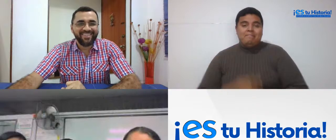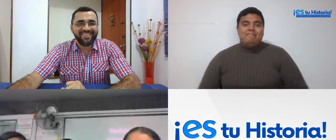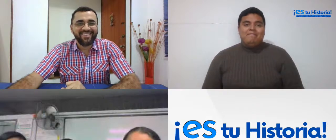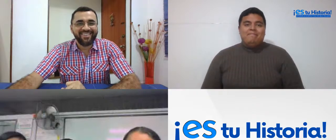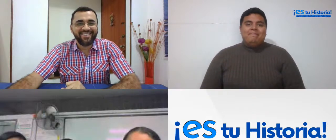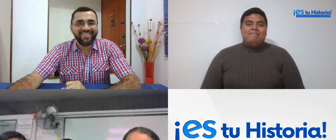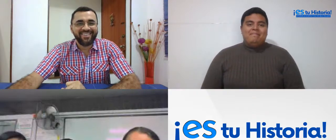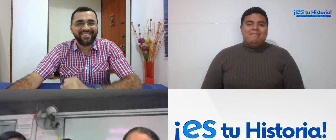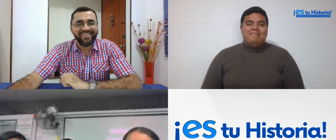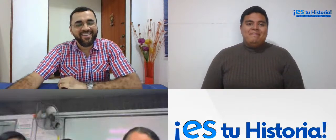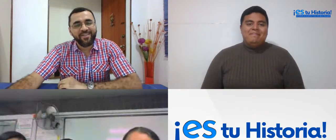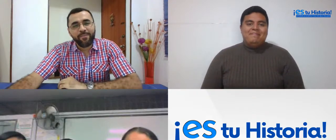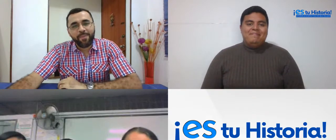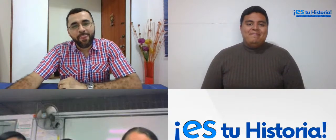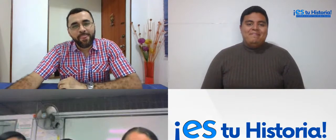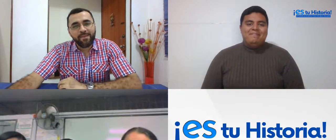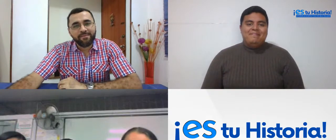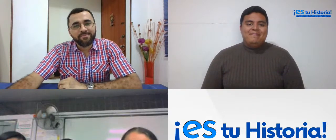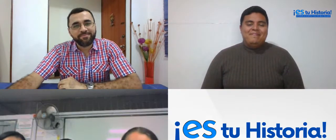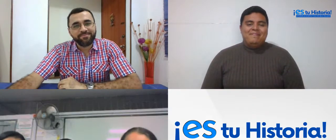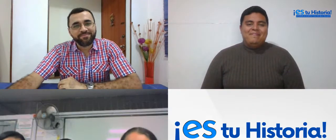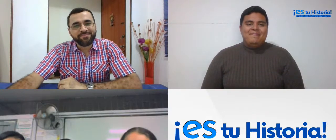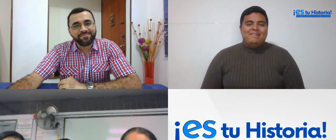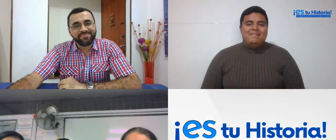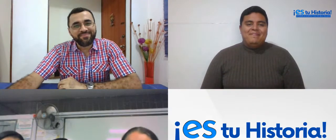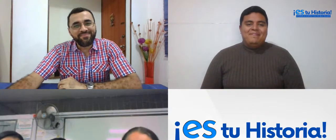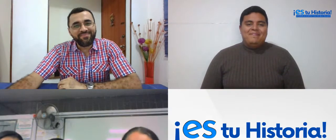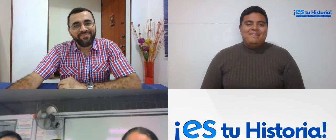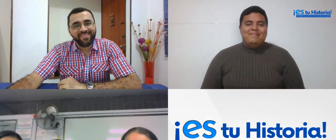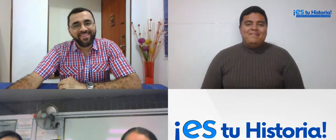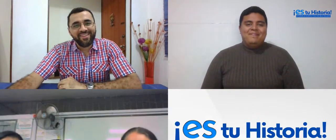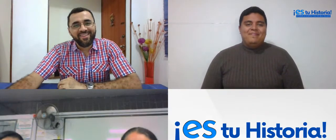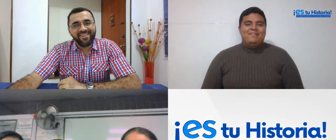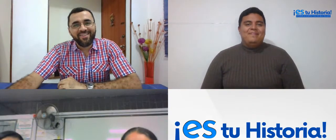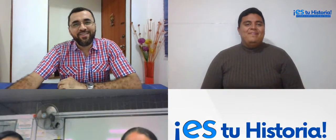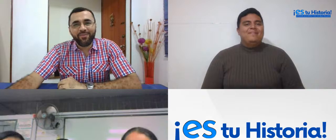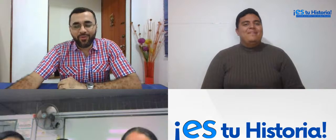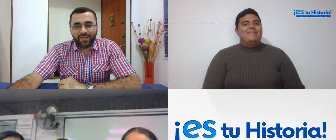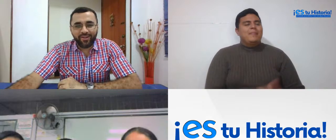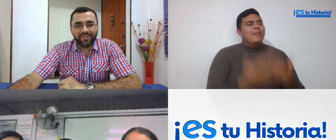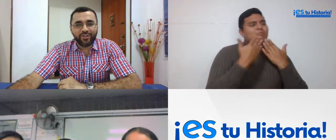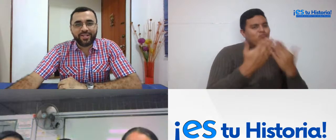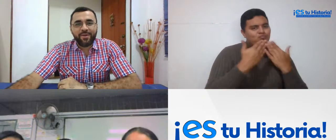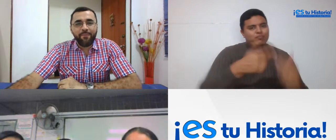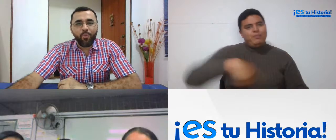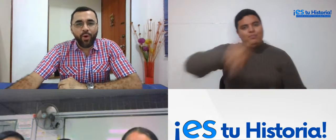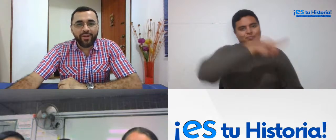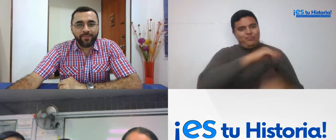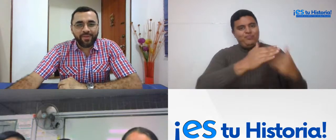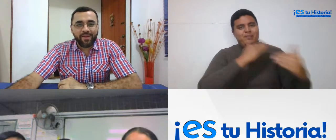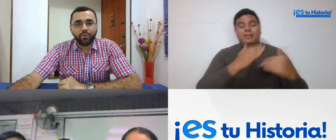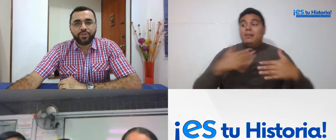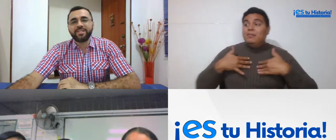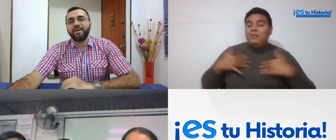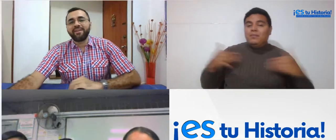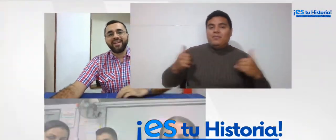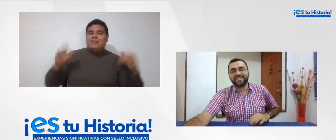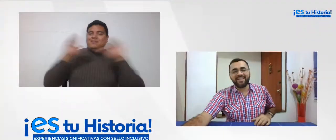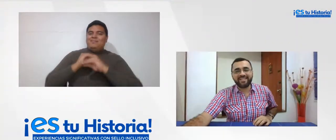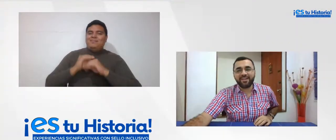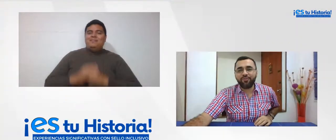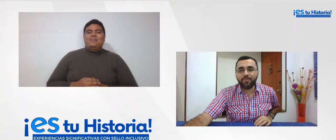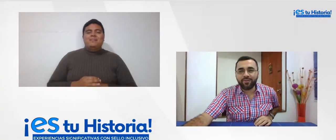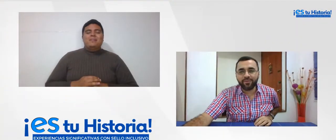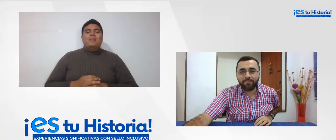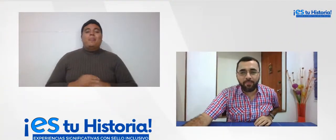Muchas gracias. Gracias. Una feliz noche. Bueno, muchísimas